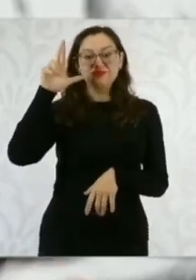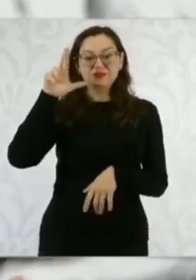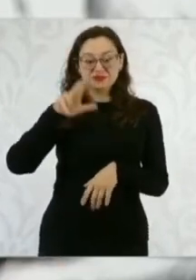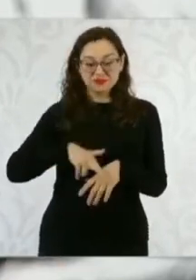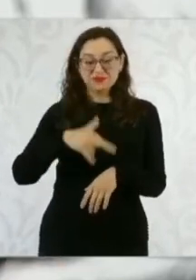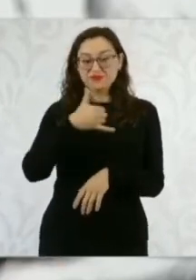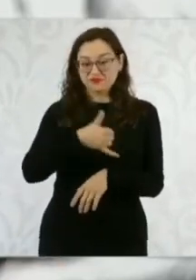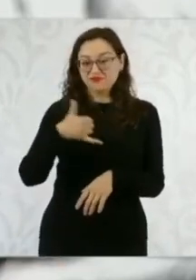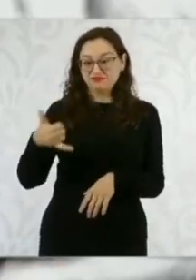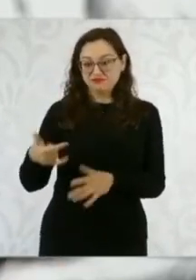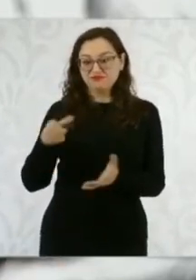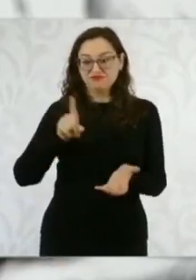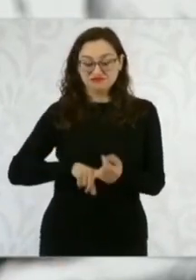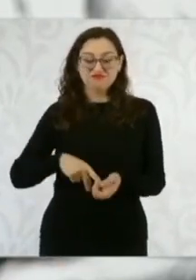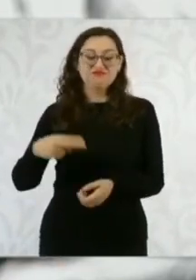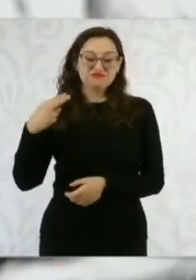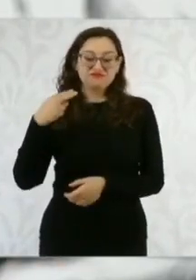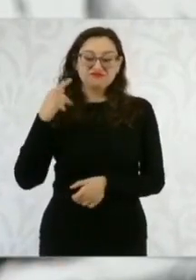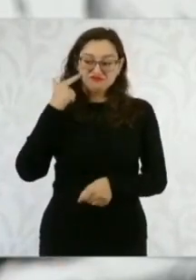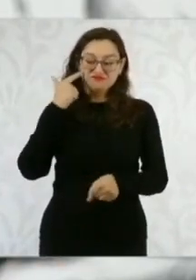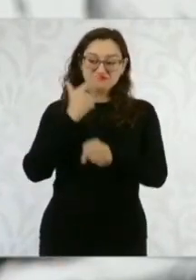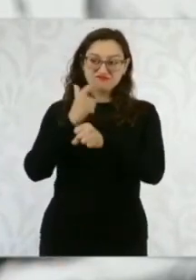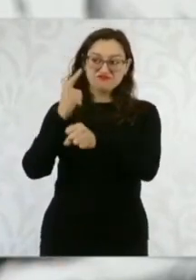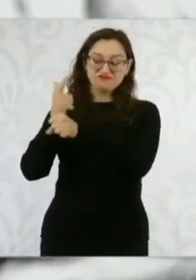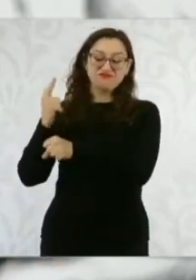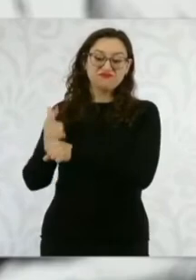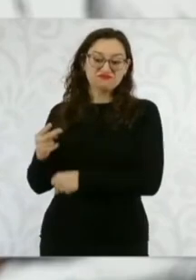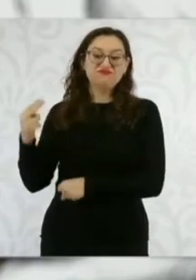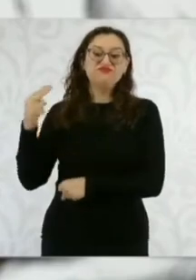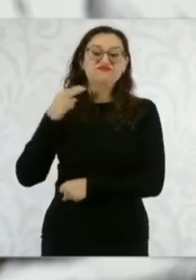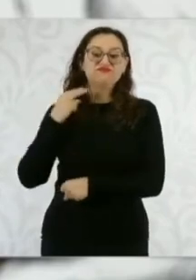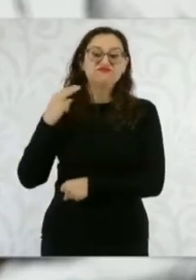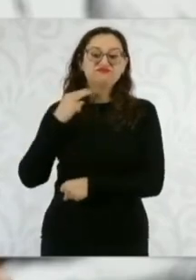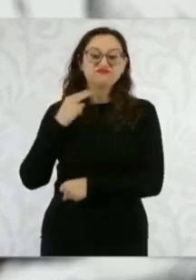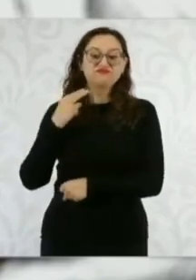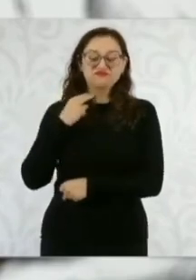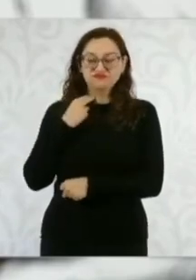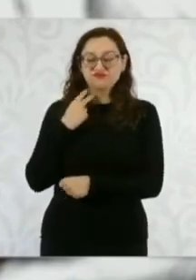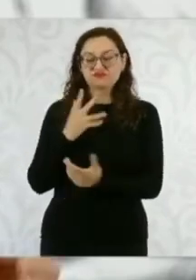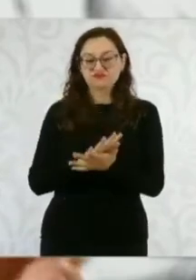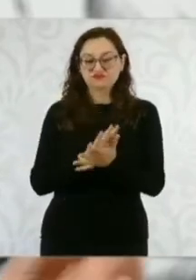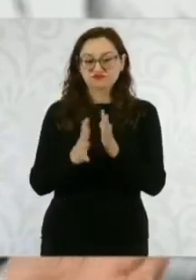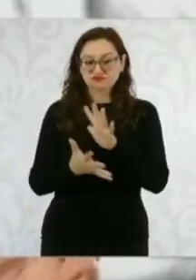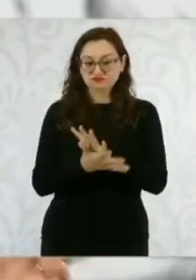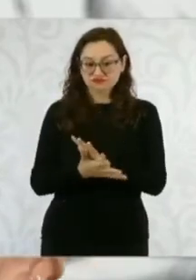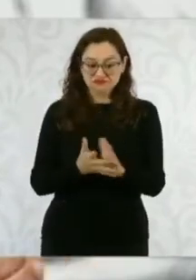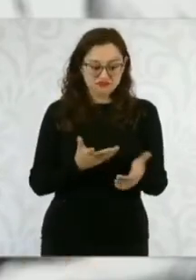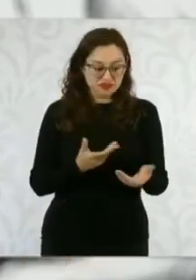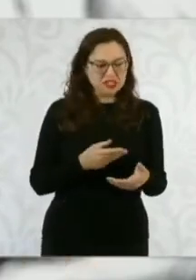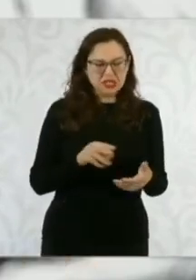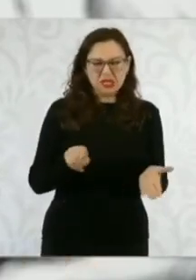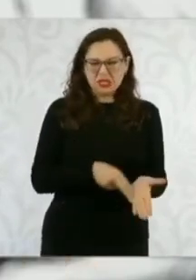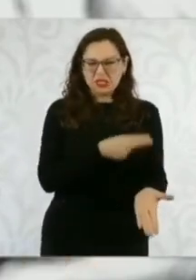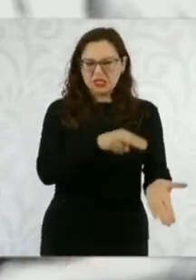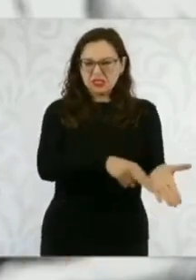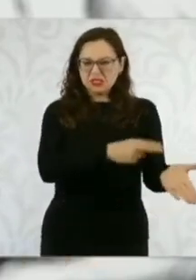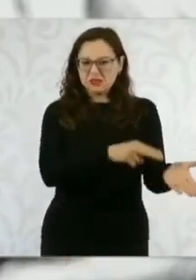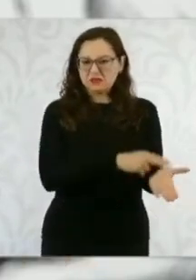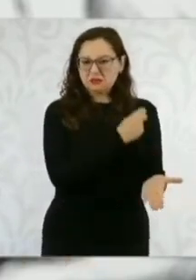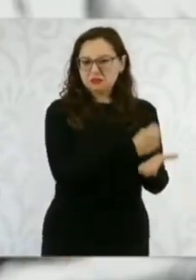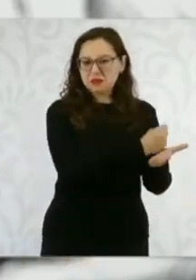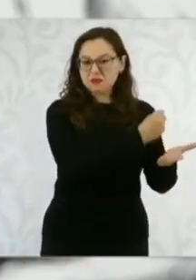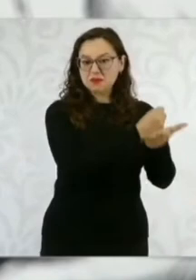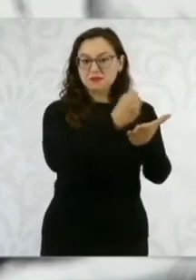notarios involucrados en estas redes, lamentablemente. Y hay notarios buenísimos, muy honestos, pero hay algunos